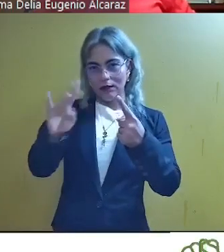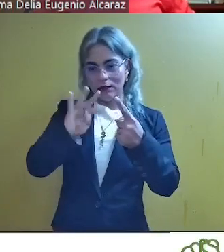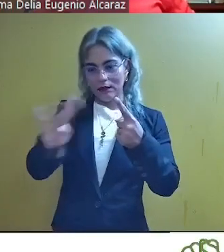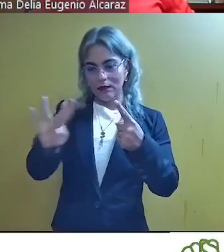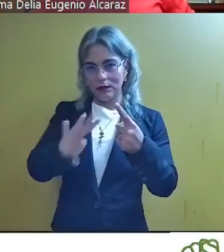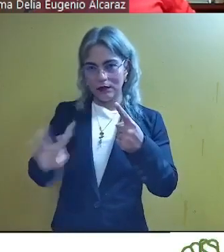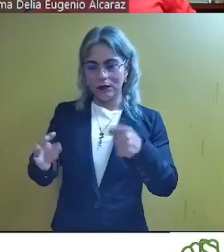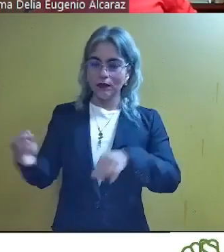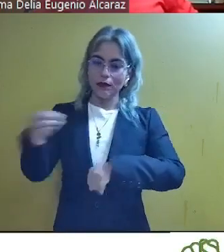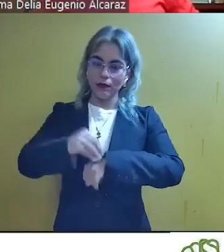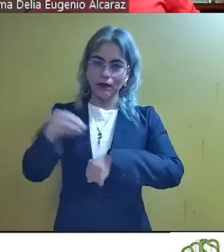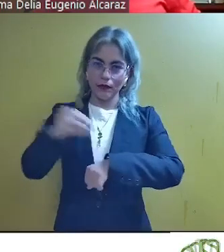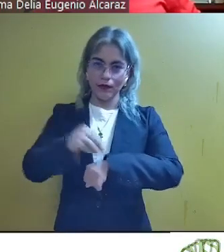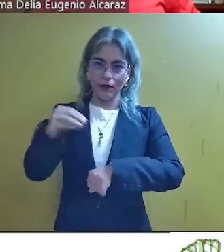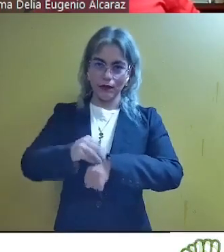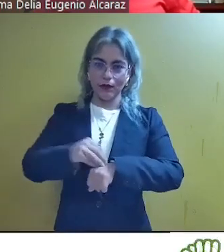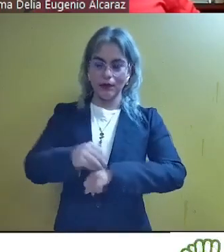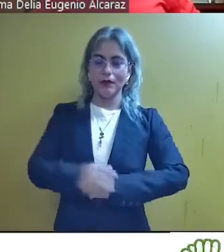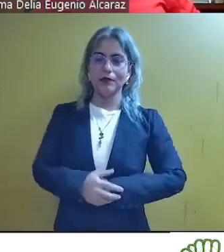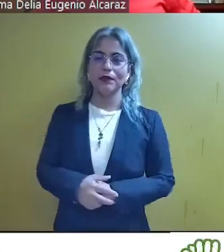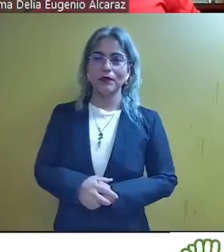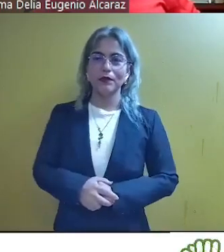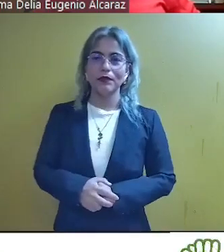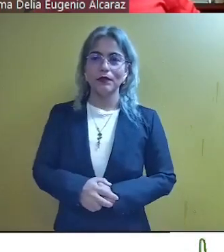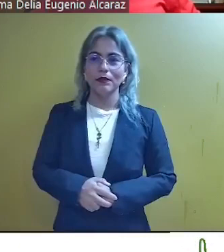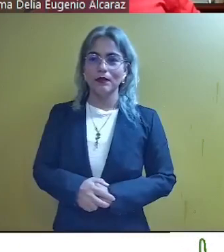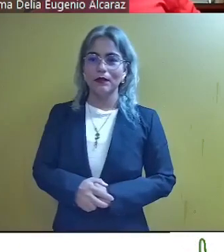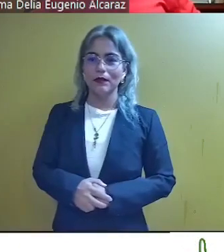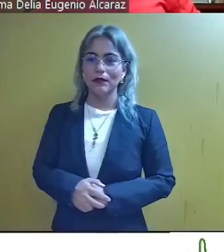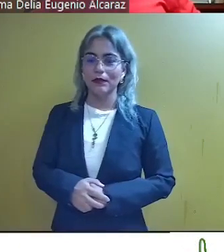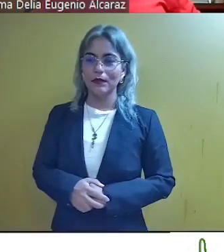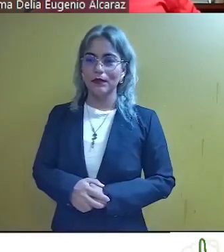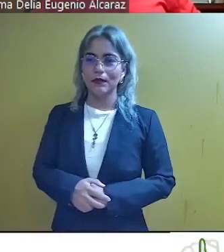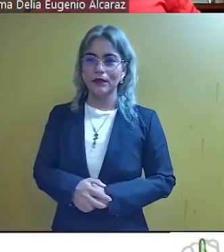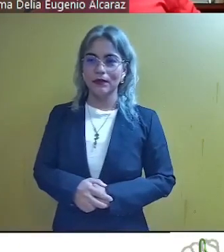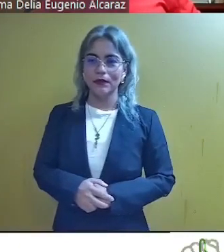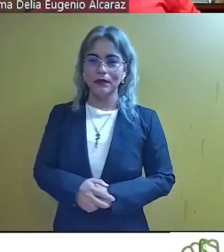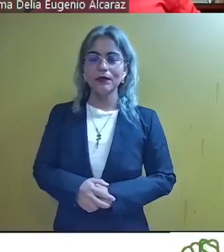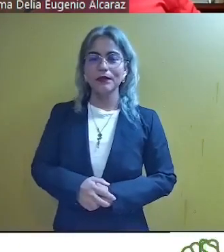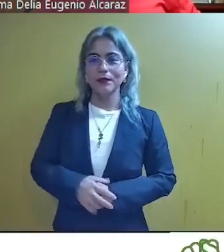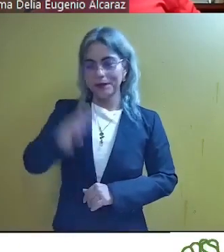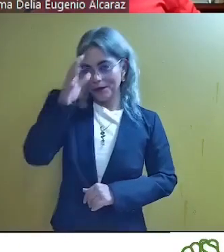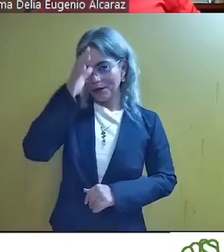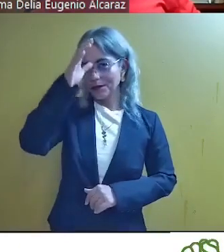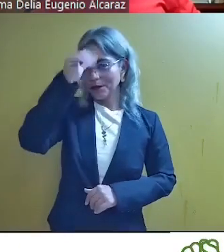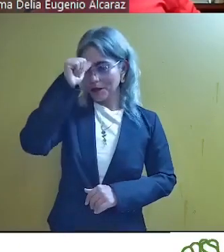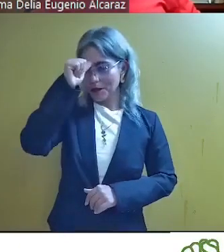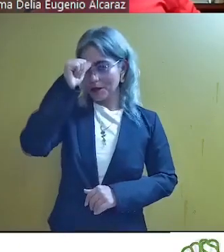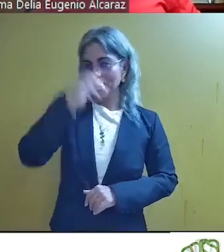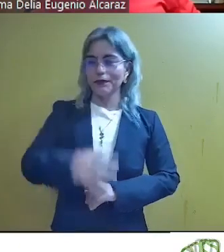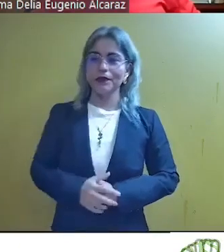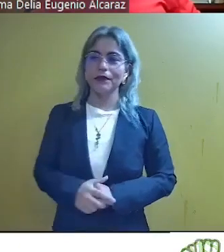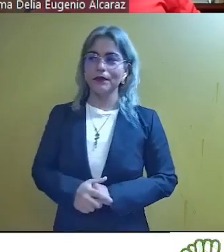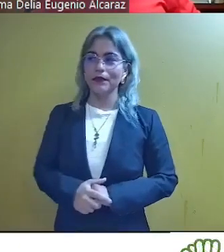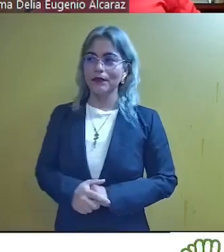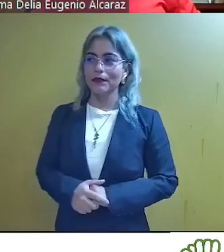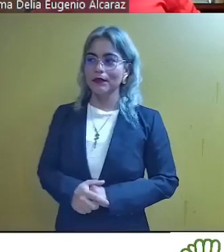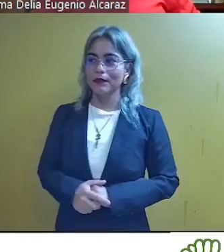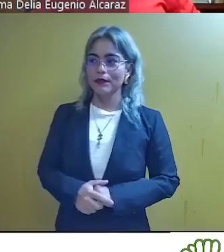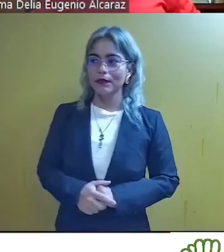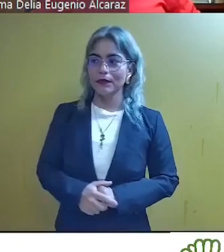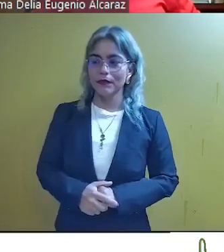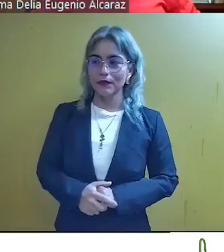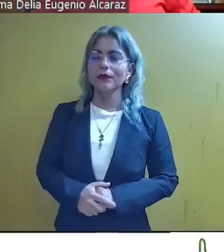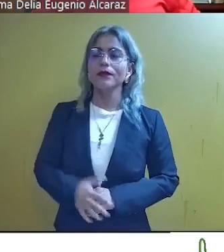acumulados toda la cuenta y los puntos de acuerdo del mismo. Listo. Con su